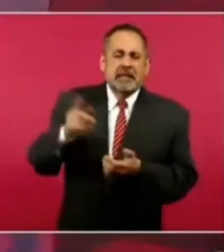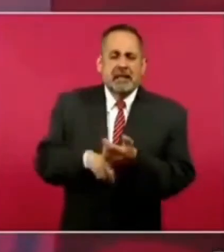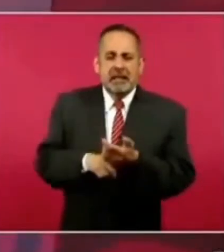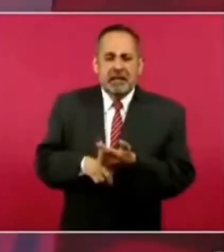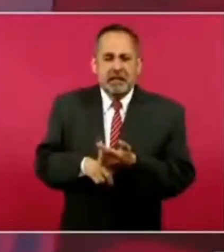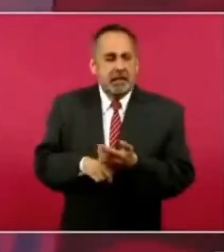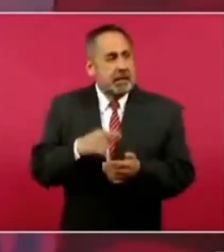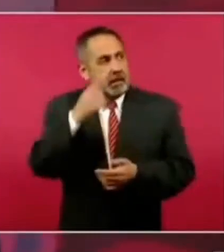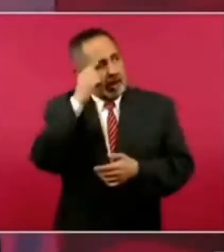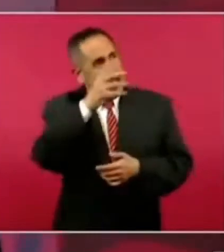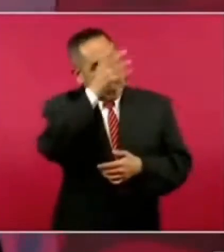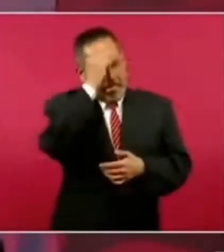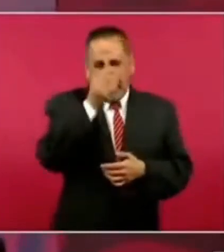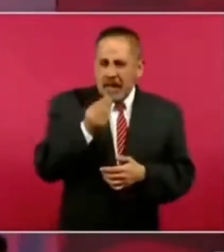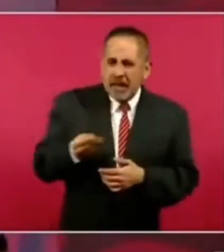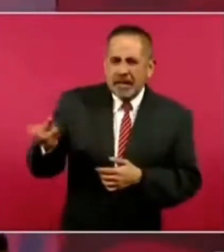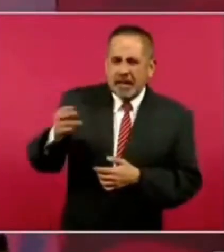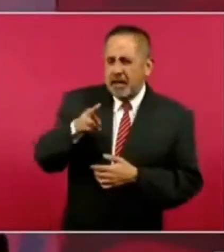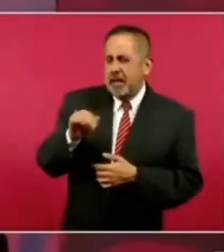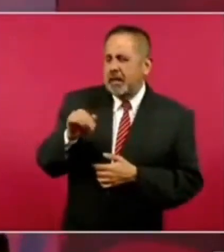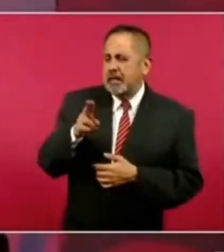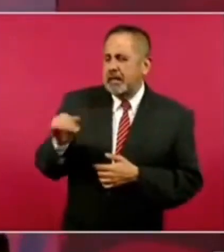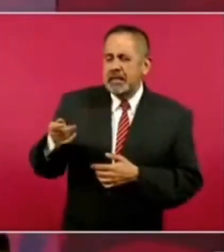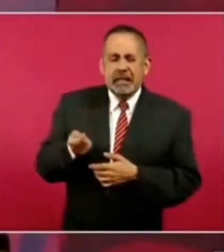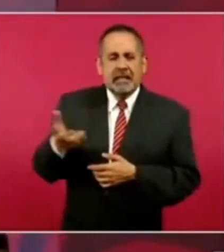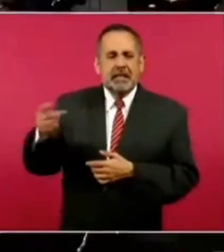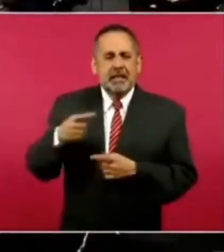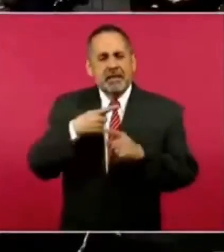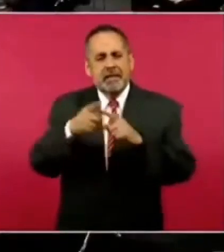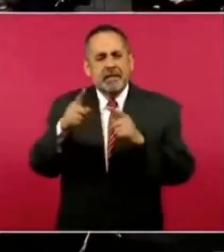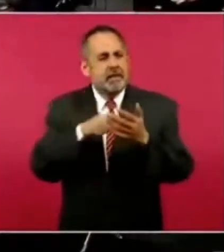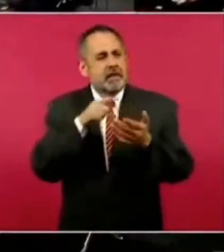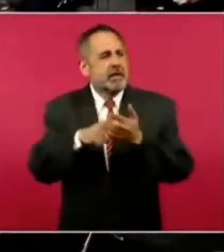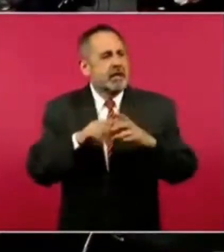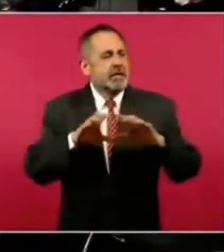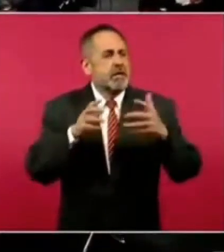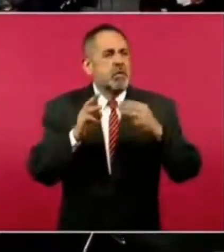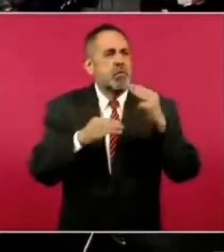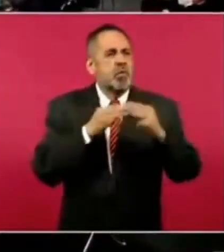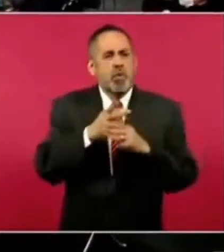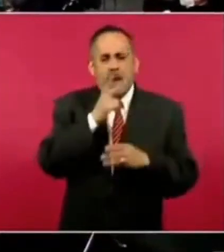trajo, porque ya se manejaba en otras partes del mundo,